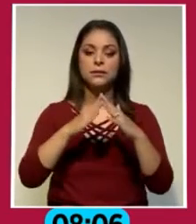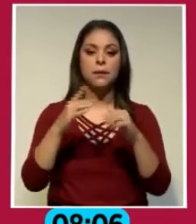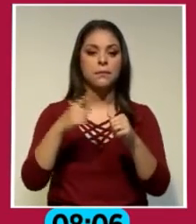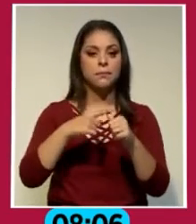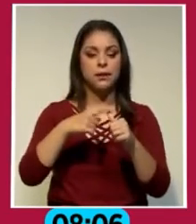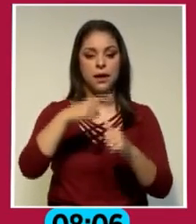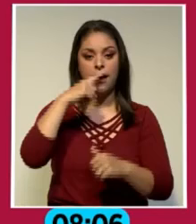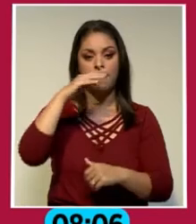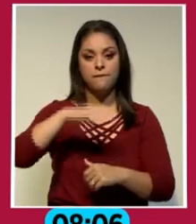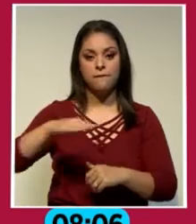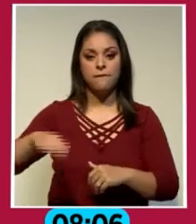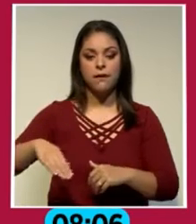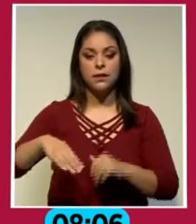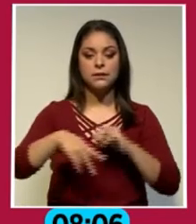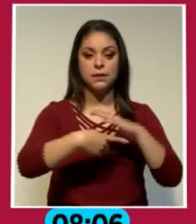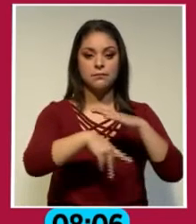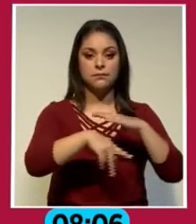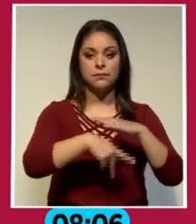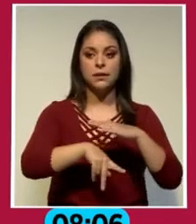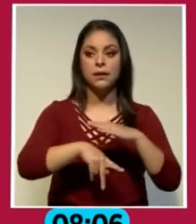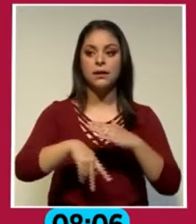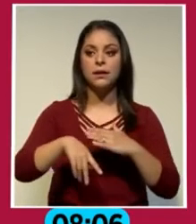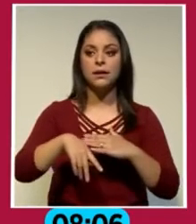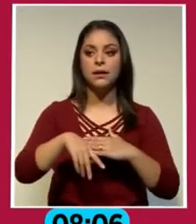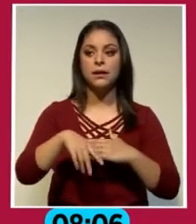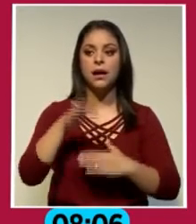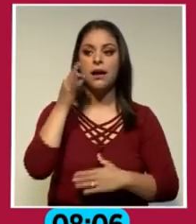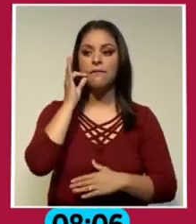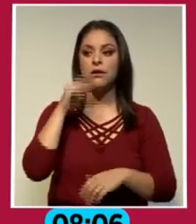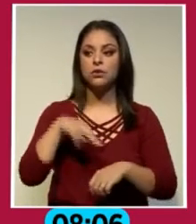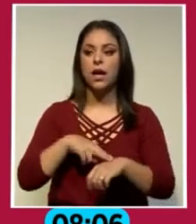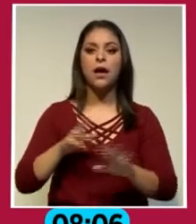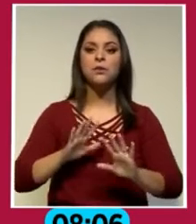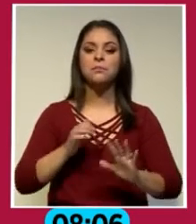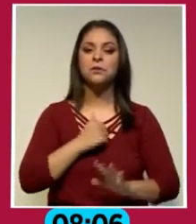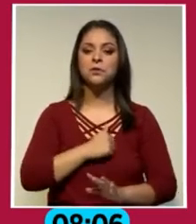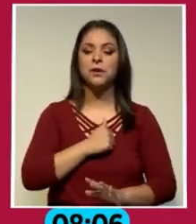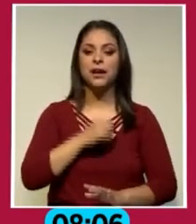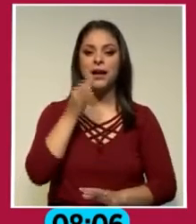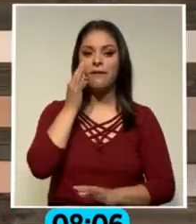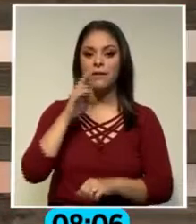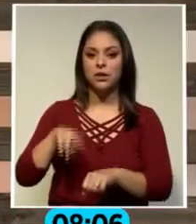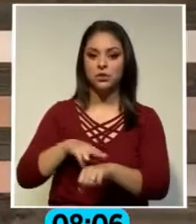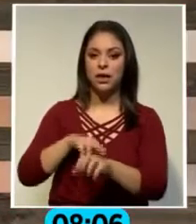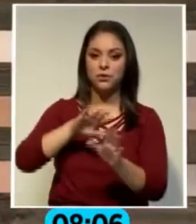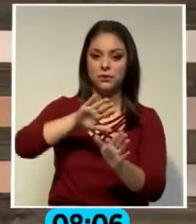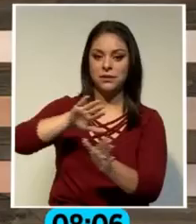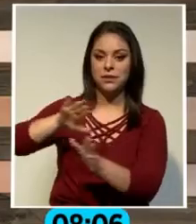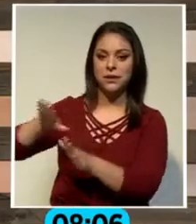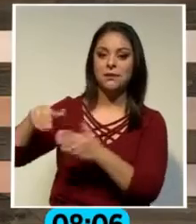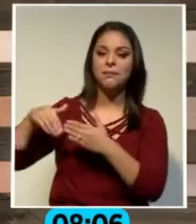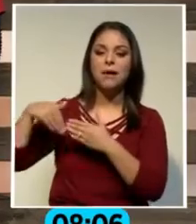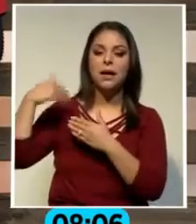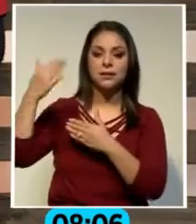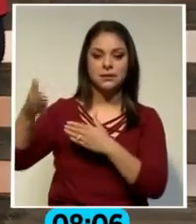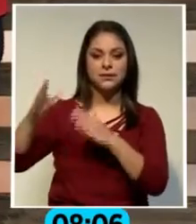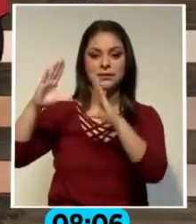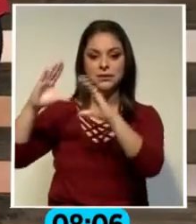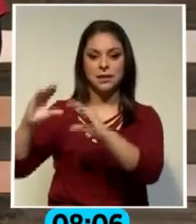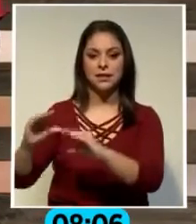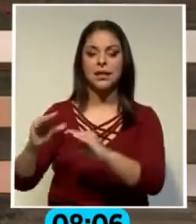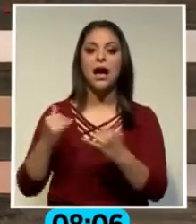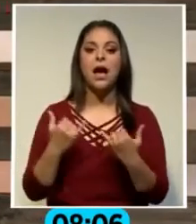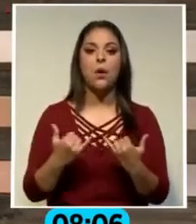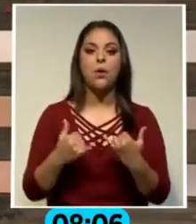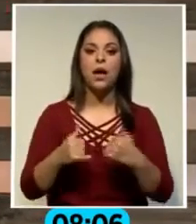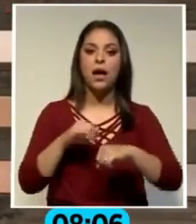Primera Infancia en Café Nacional. No, ya no estamos en Café Nacional. Ah, no, perdón. Sí, sí. No, Café Nacional es un poquito más tarde. Es un poquito más tarde. Ya